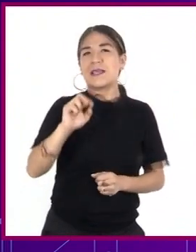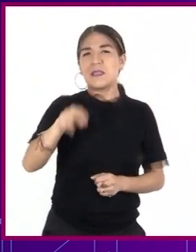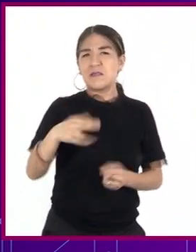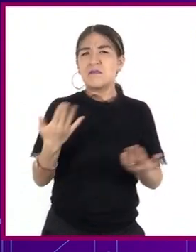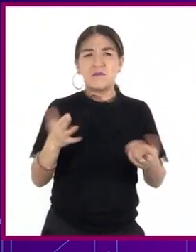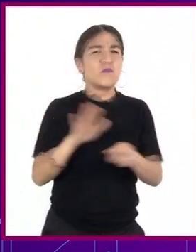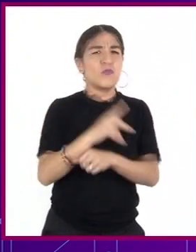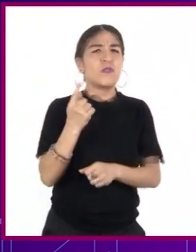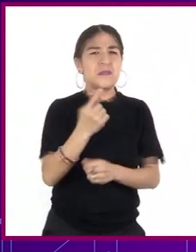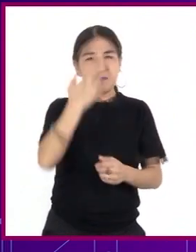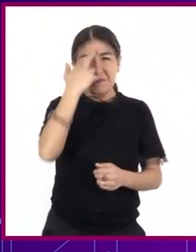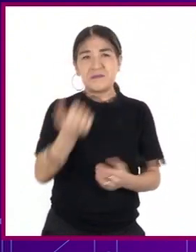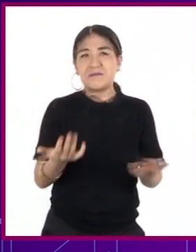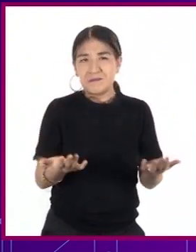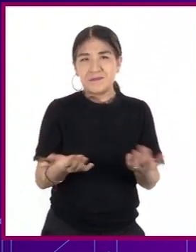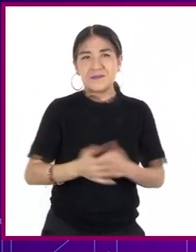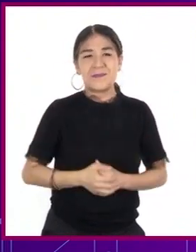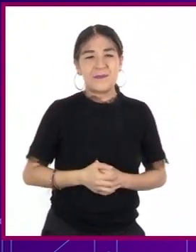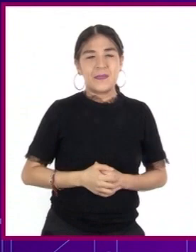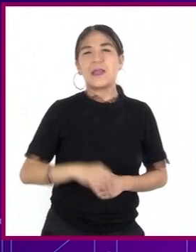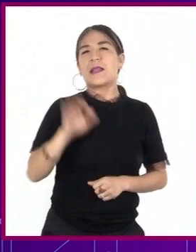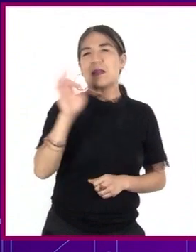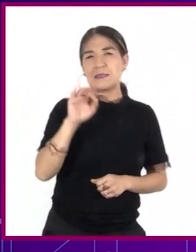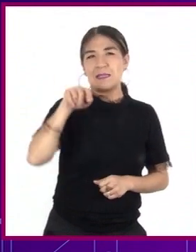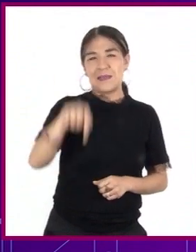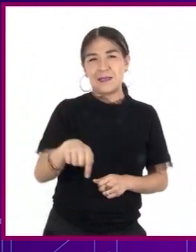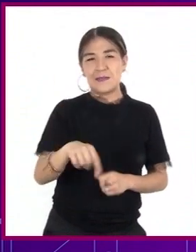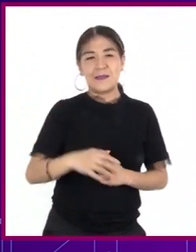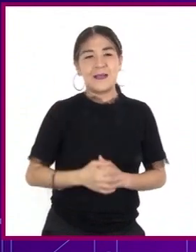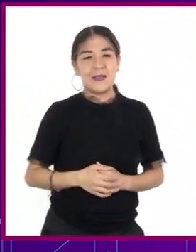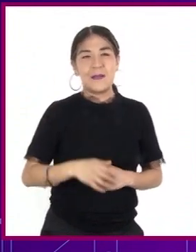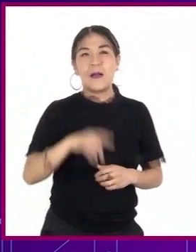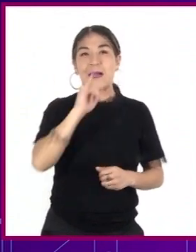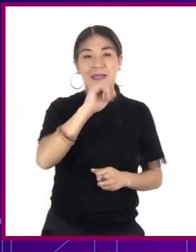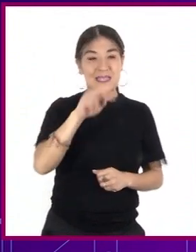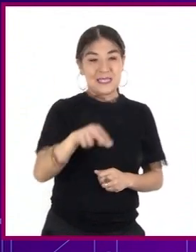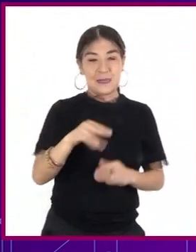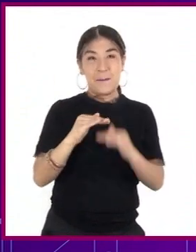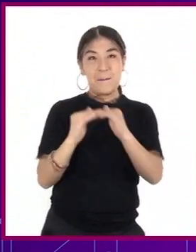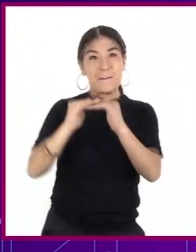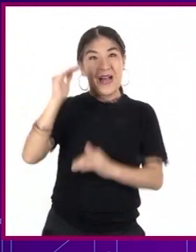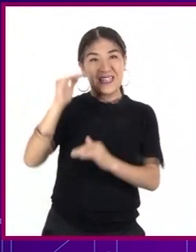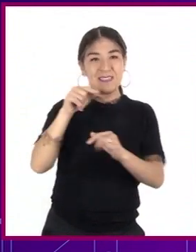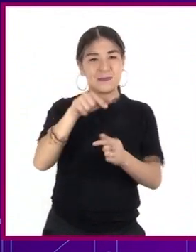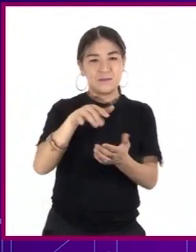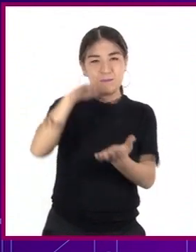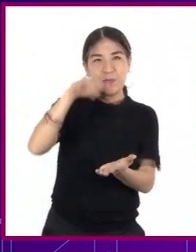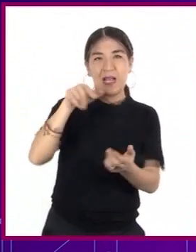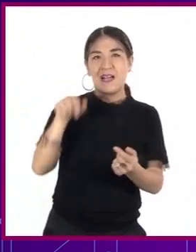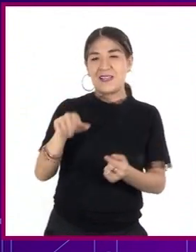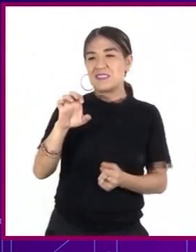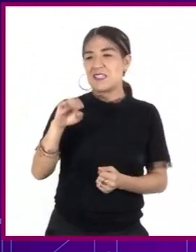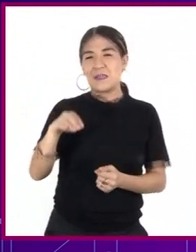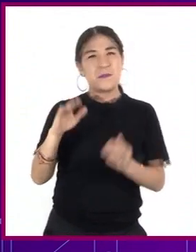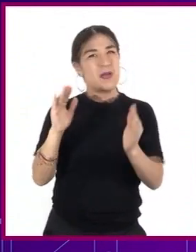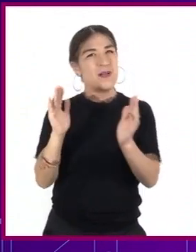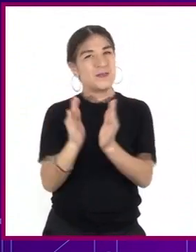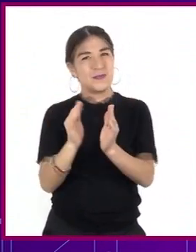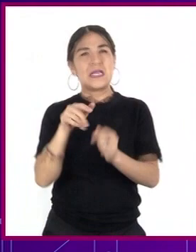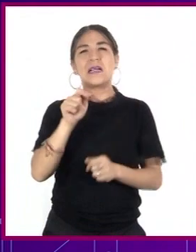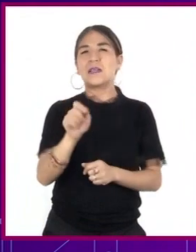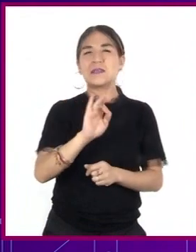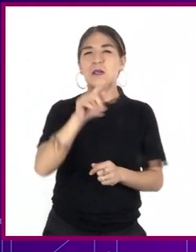qué? Al ser la pulgada una longitud mayor que el centímetro, cuando se convierte